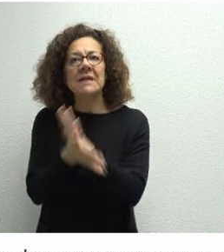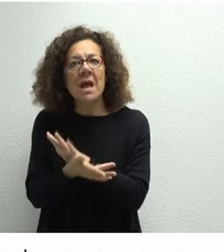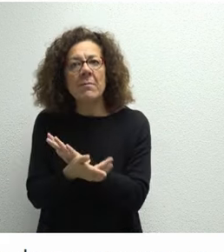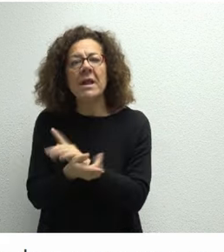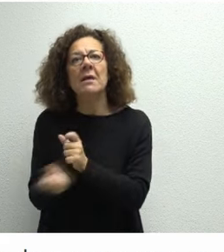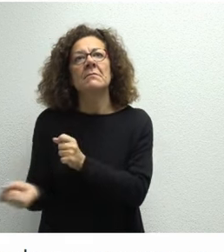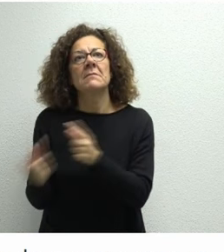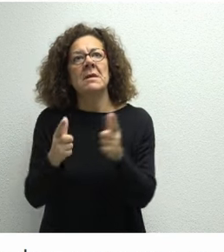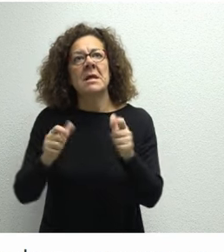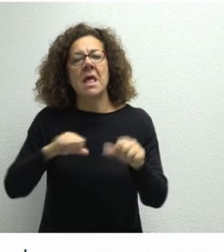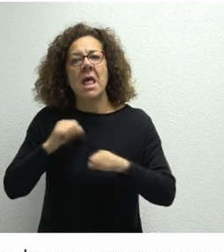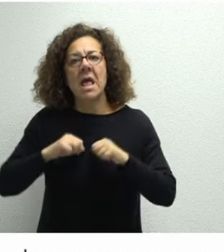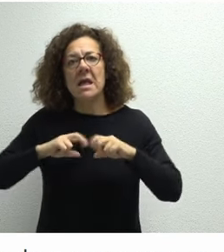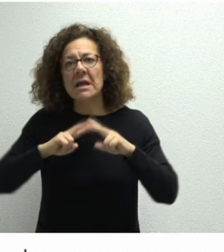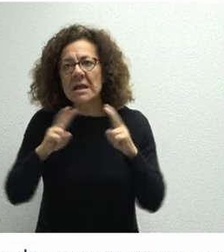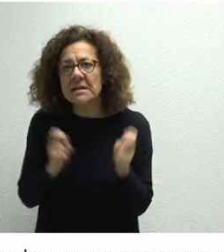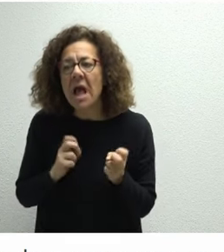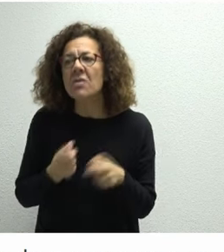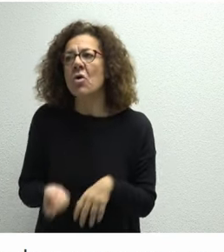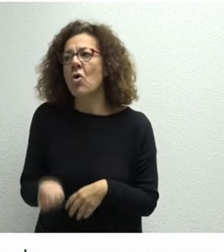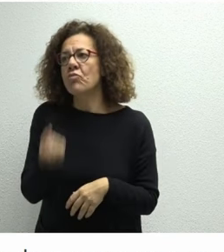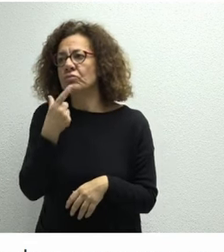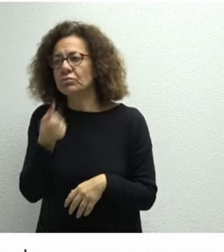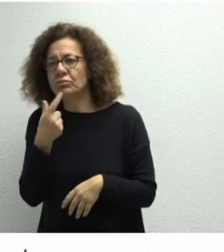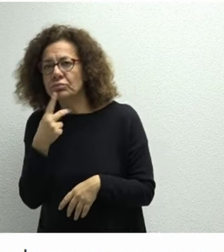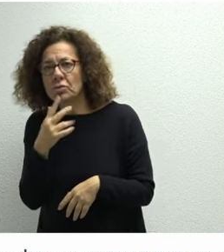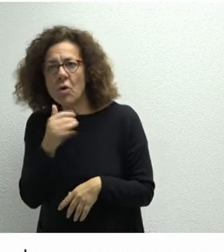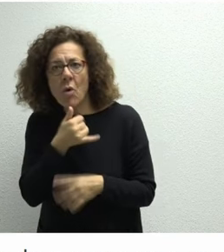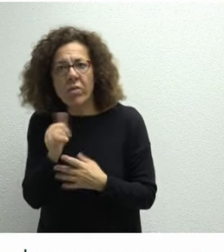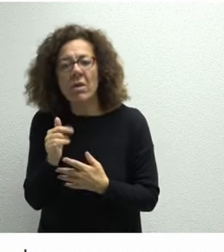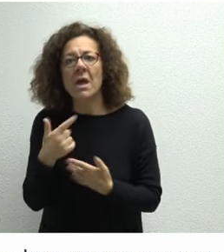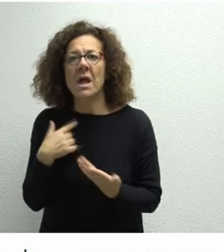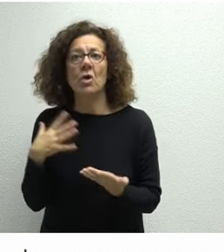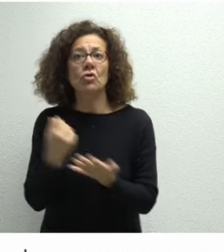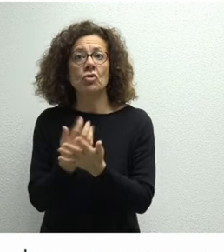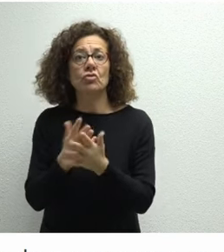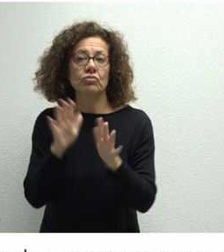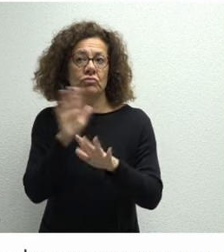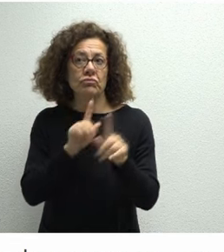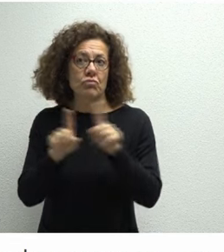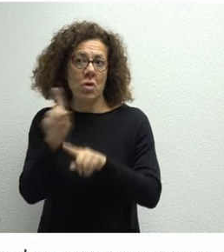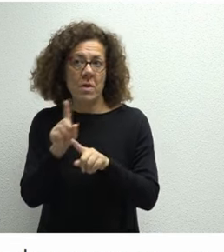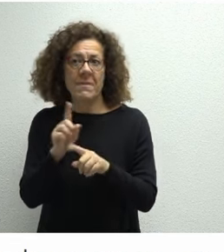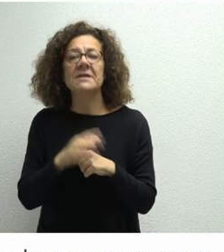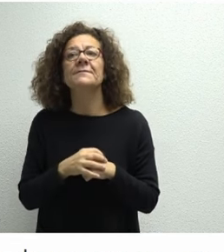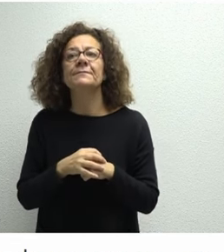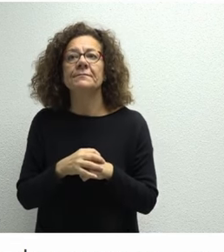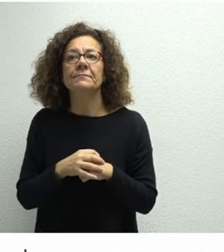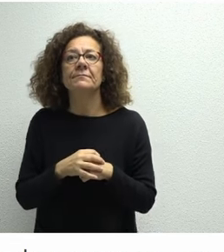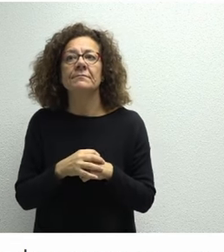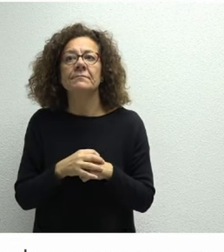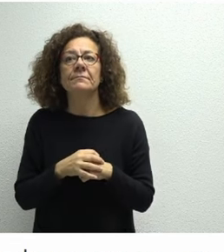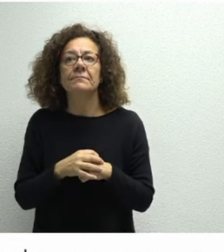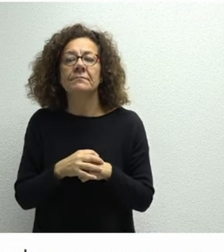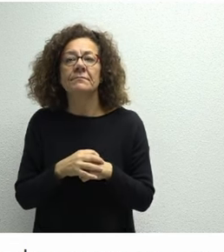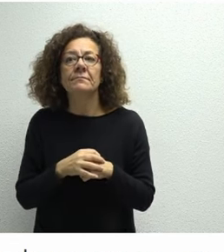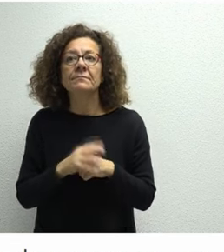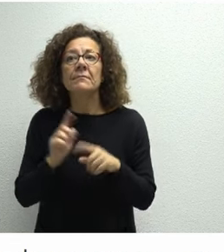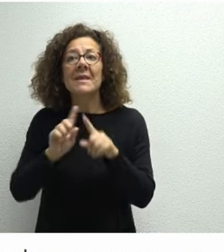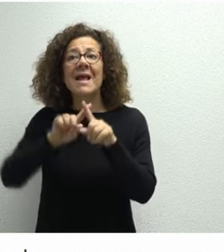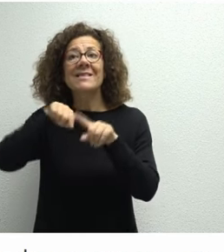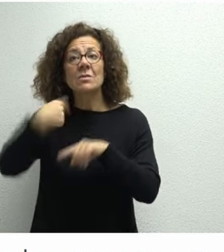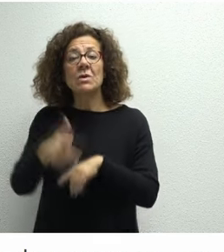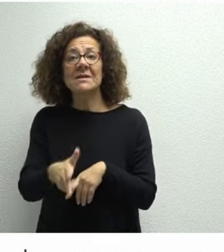ingresando en una unidad de agudo con el consumo de tóxico y con todos los conflictos que que llevaba alrededor y bueno Después de